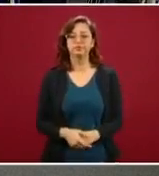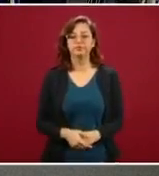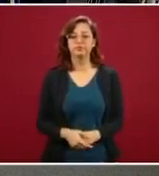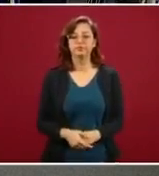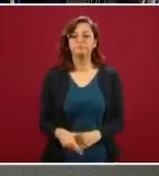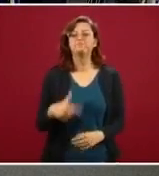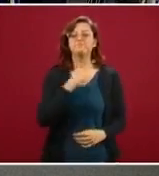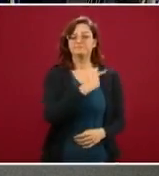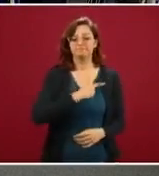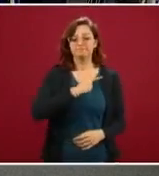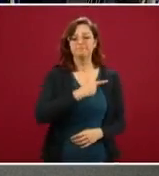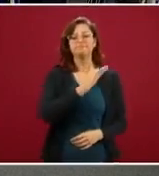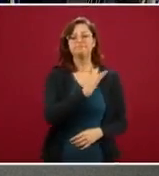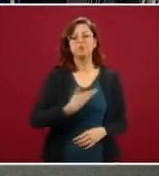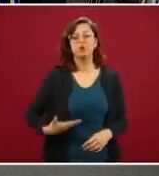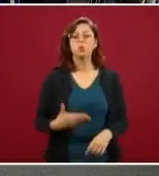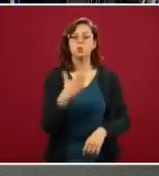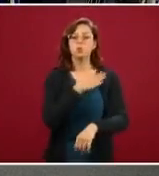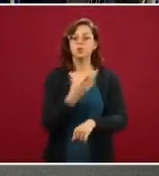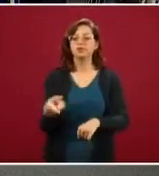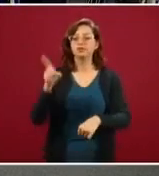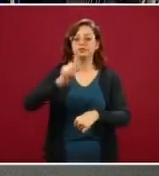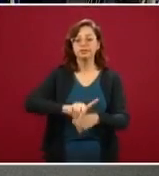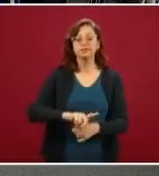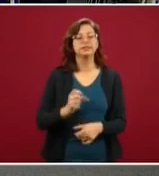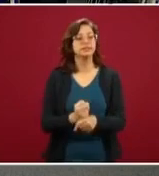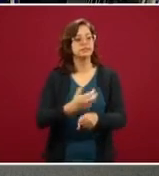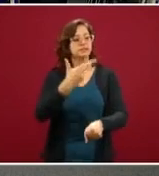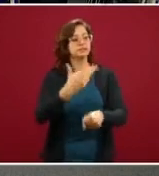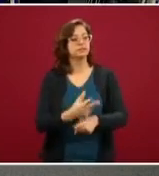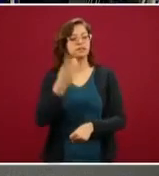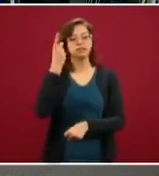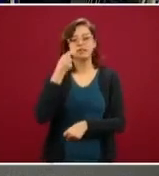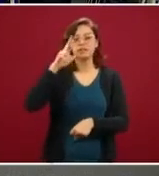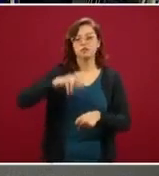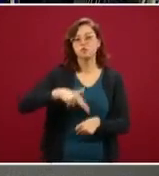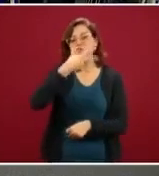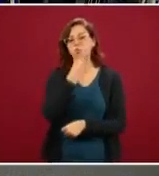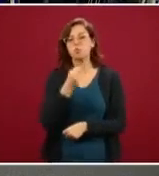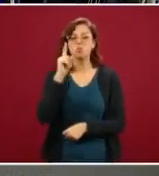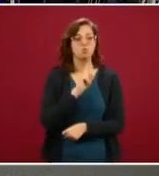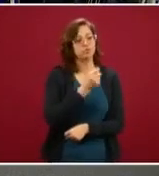Con gusto, presidente. Buenos días, secretario, directores, directora.